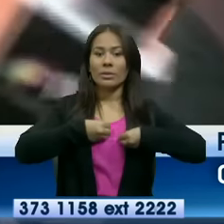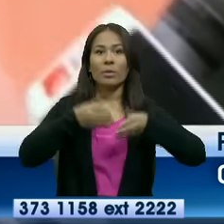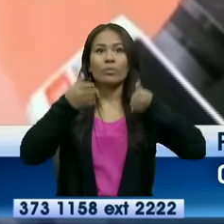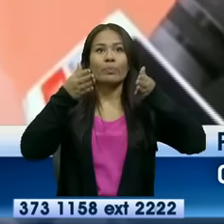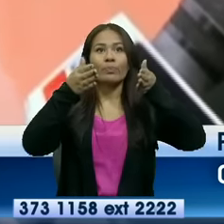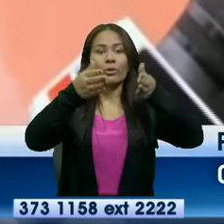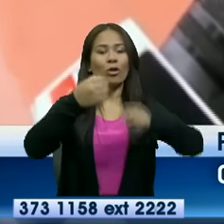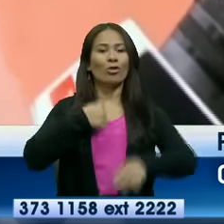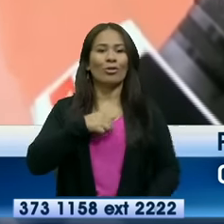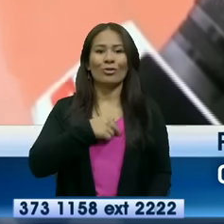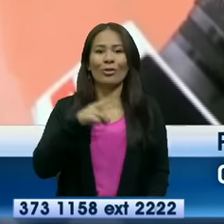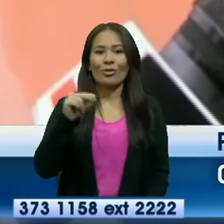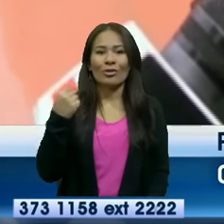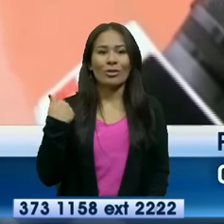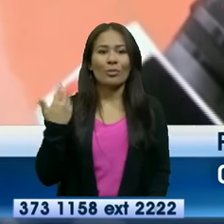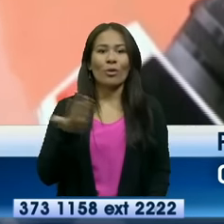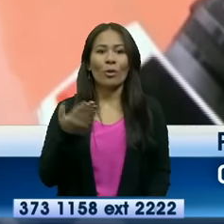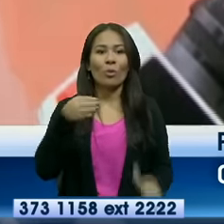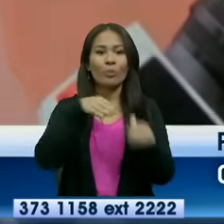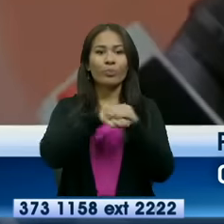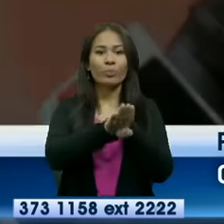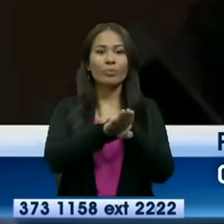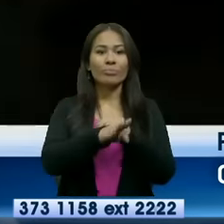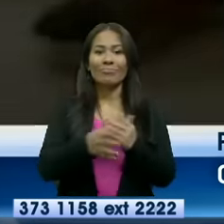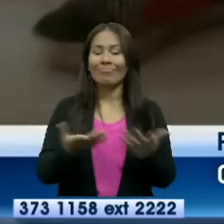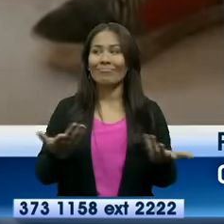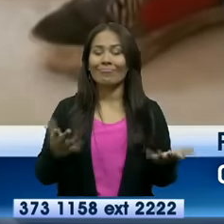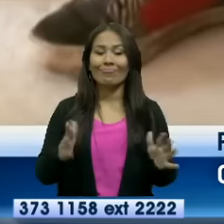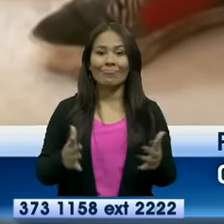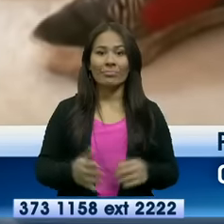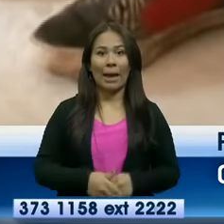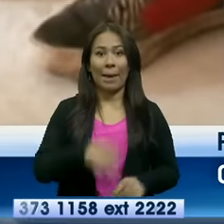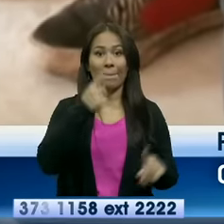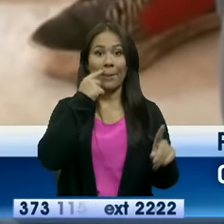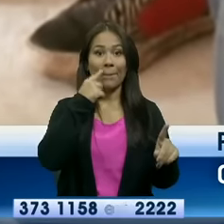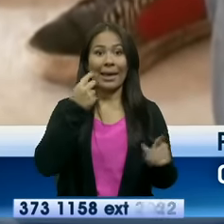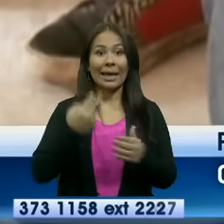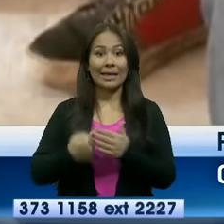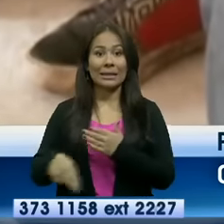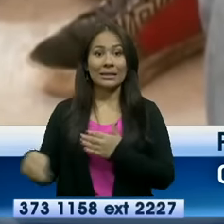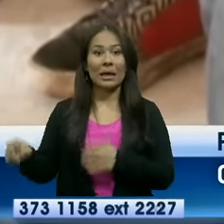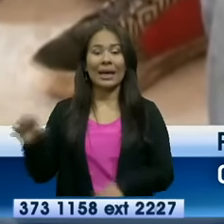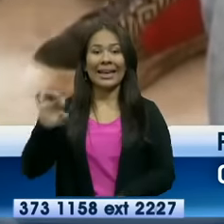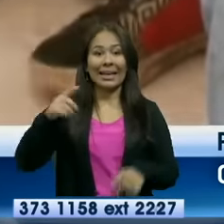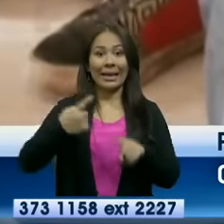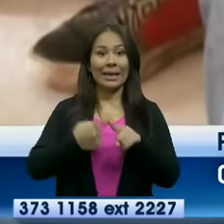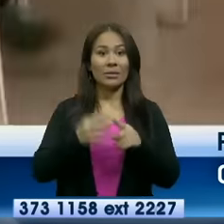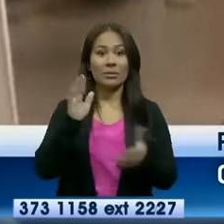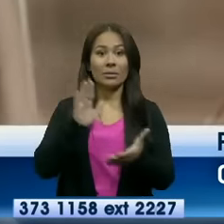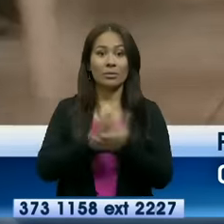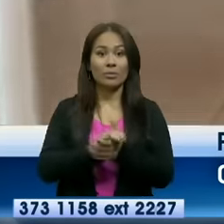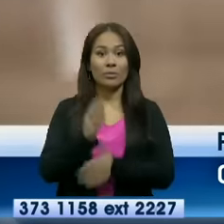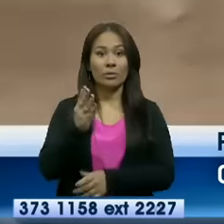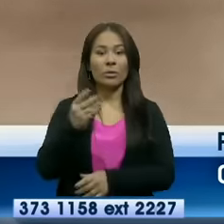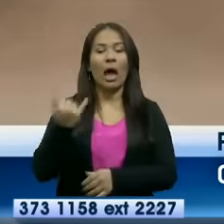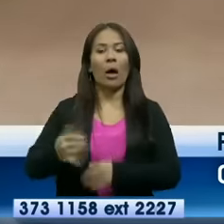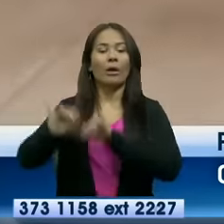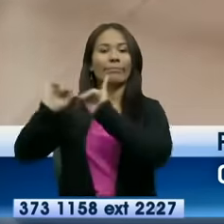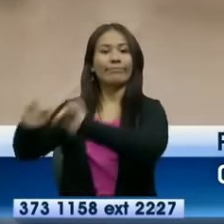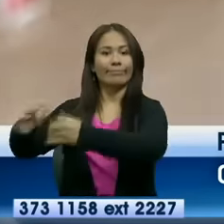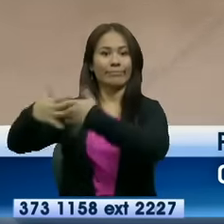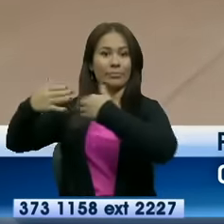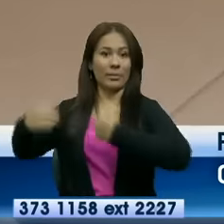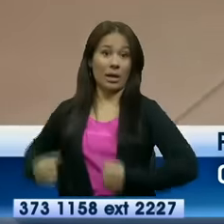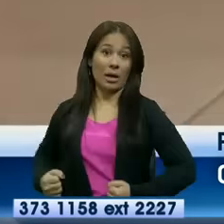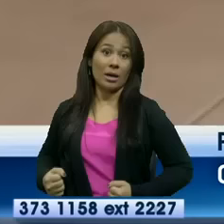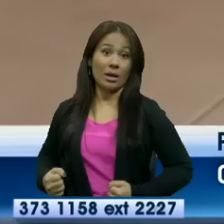pueden enterrar. Si no, no podemos enterrar. El padre de los menores y ex conviviente de la difunta cuenta con prisión preventiva por el